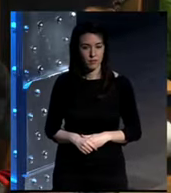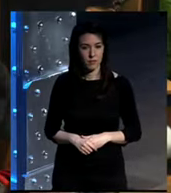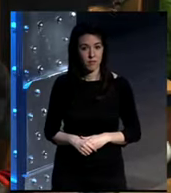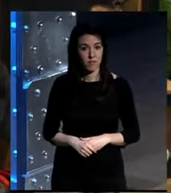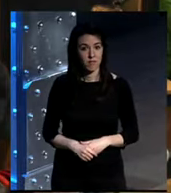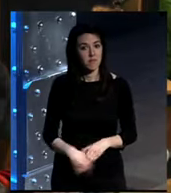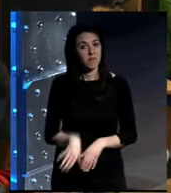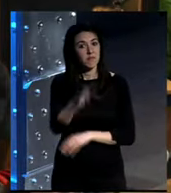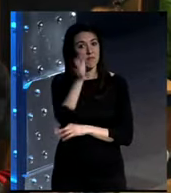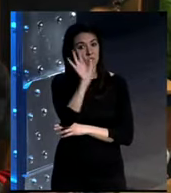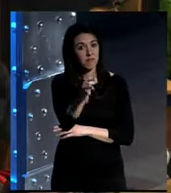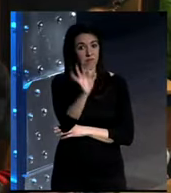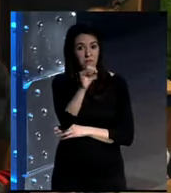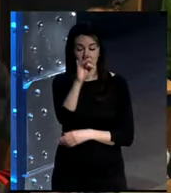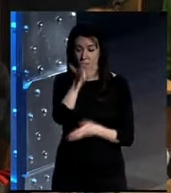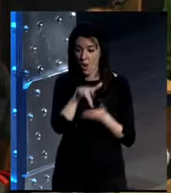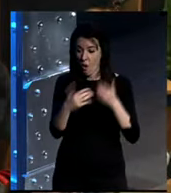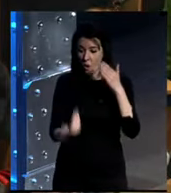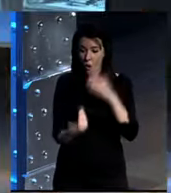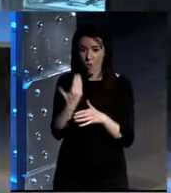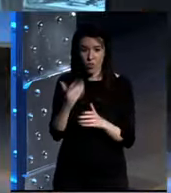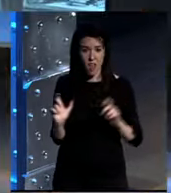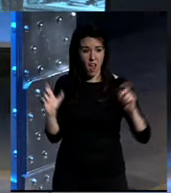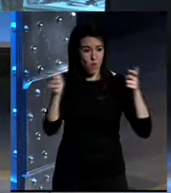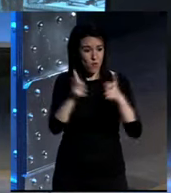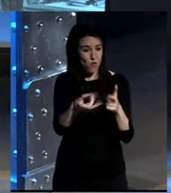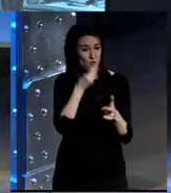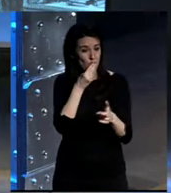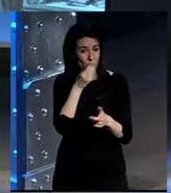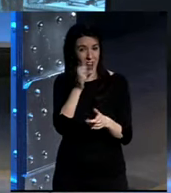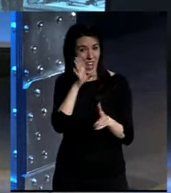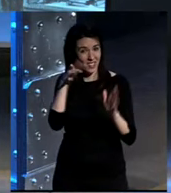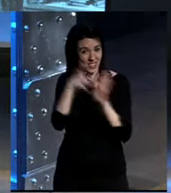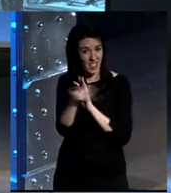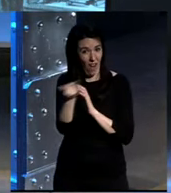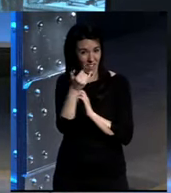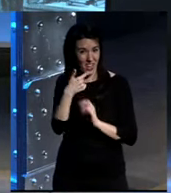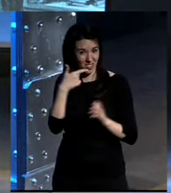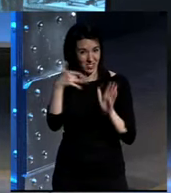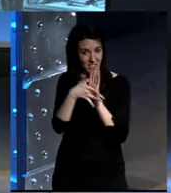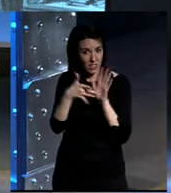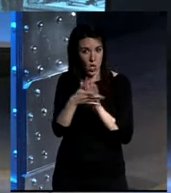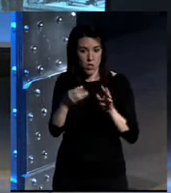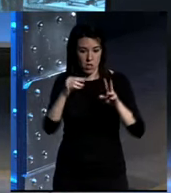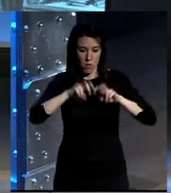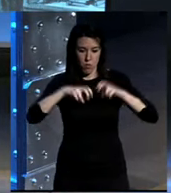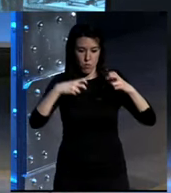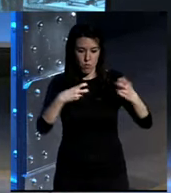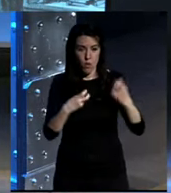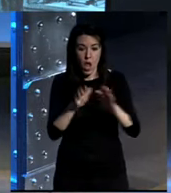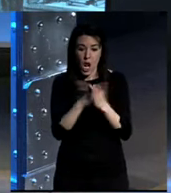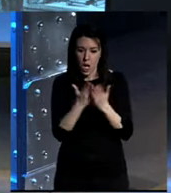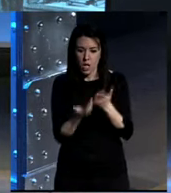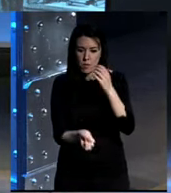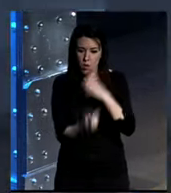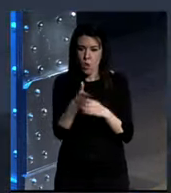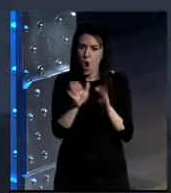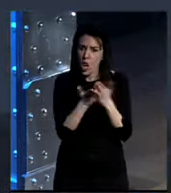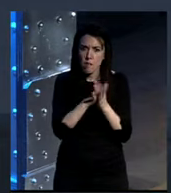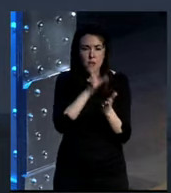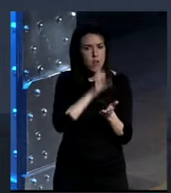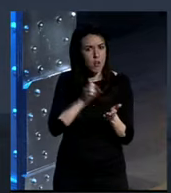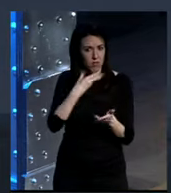Es verdad que desde un día que nos juntamos a comer, como decía muy bien Javier, surge este libro magnífico, como